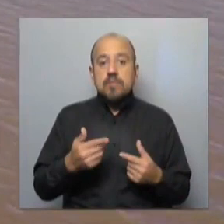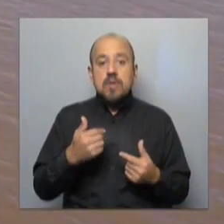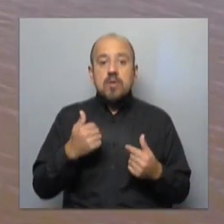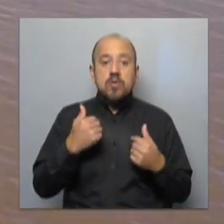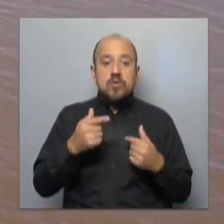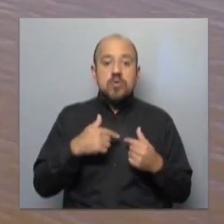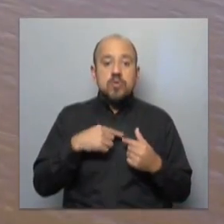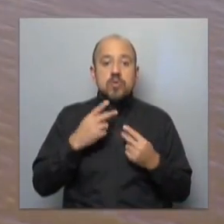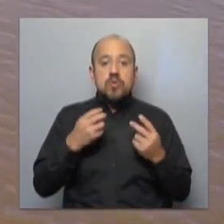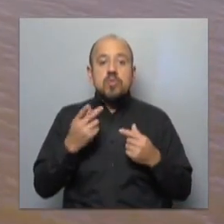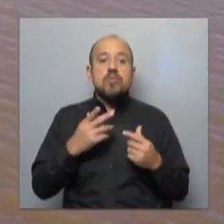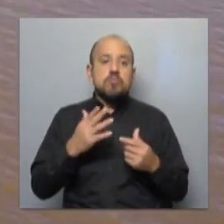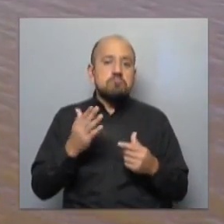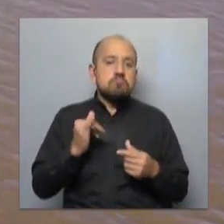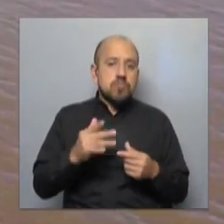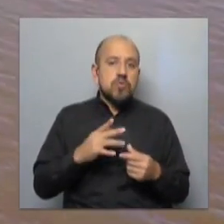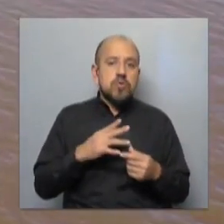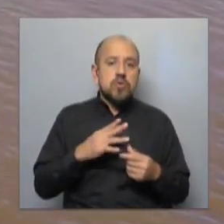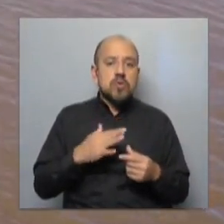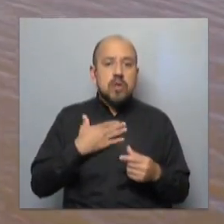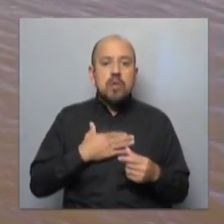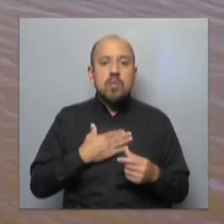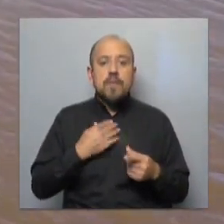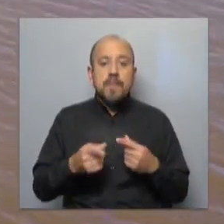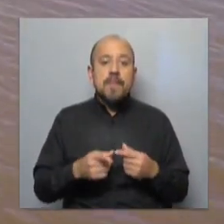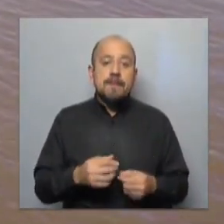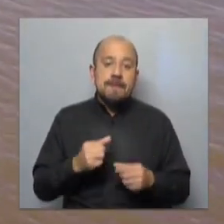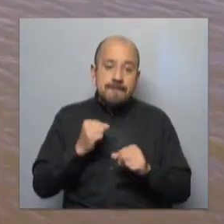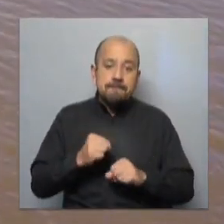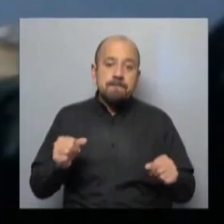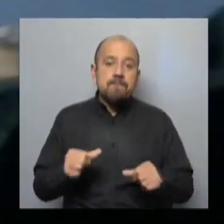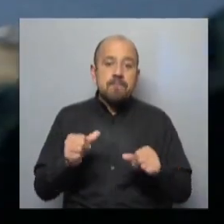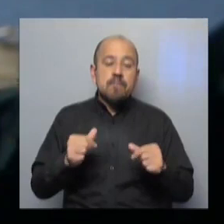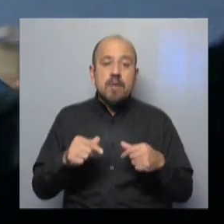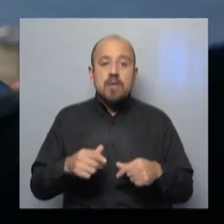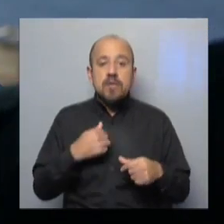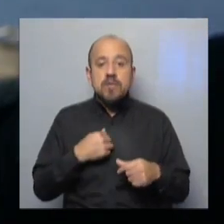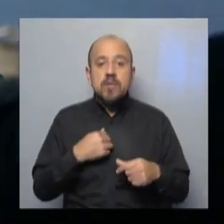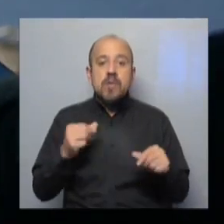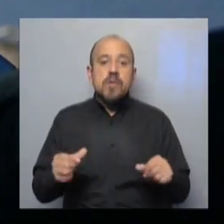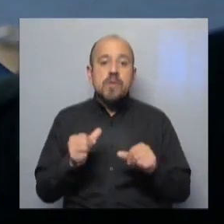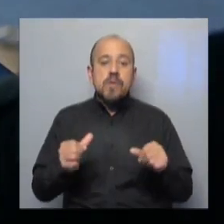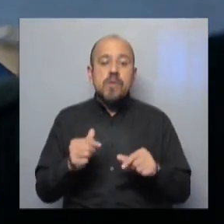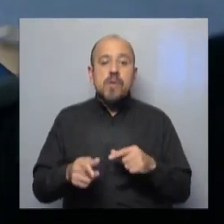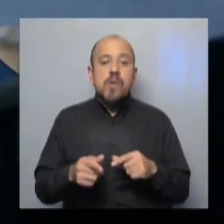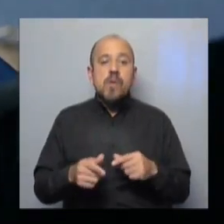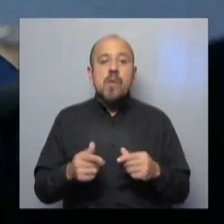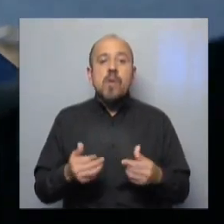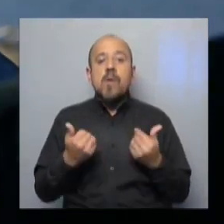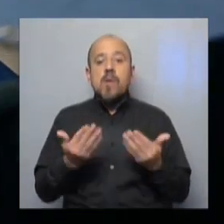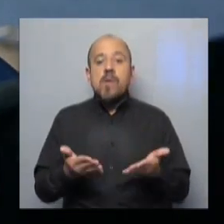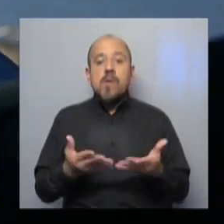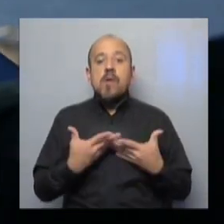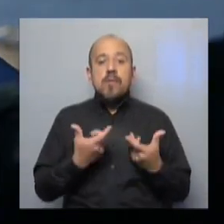tratamos de acompañar lo que está al alcance del gobierno departamental generar también es brindar el